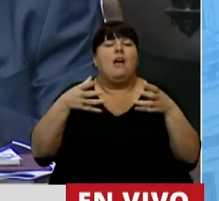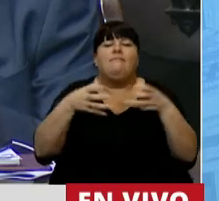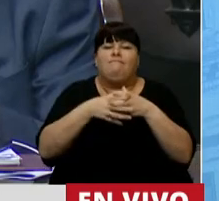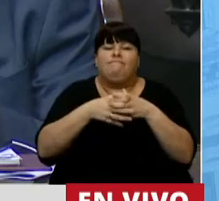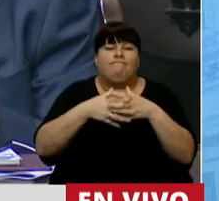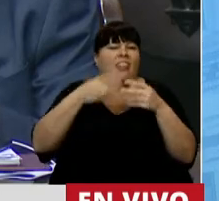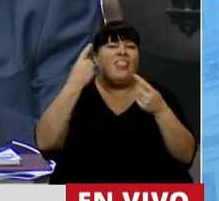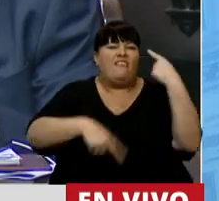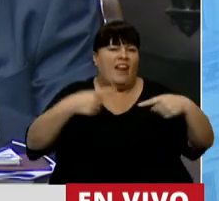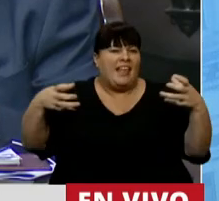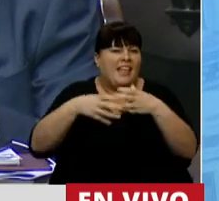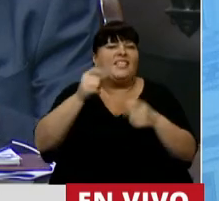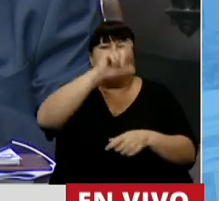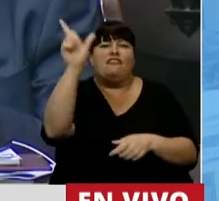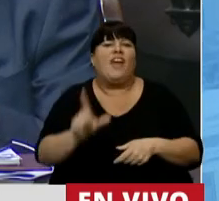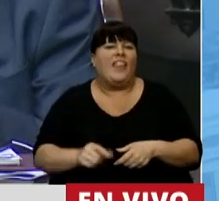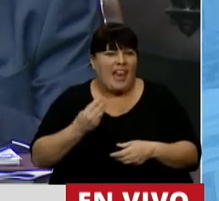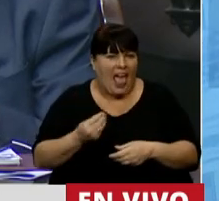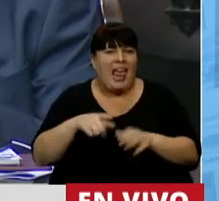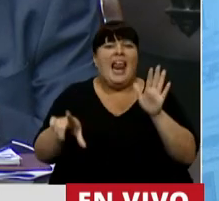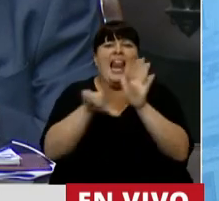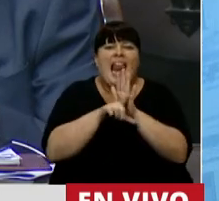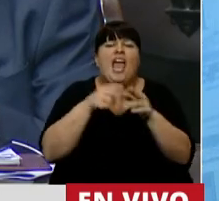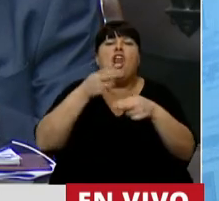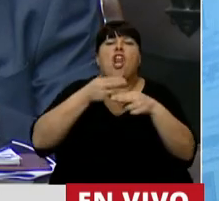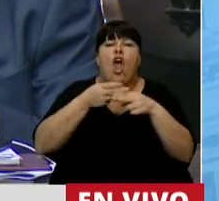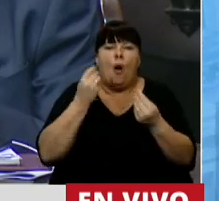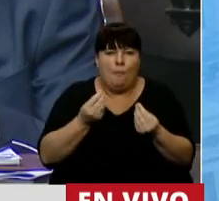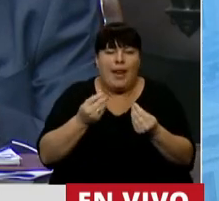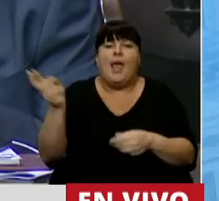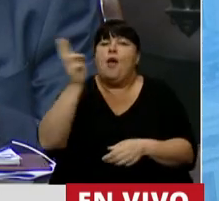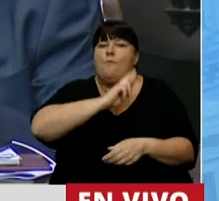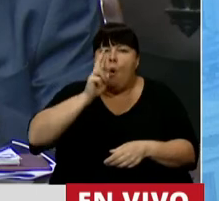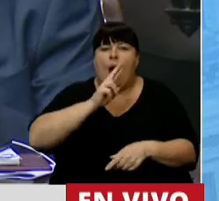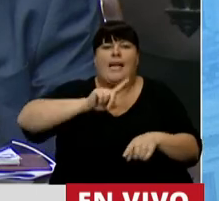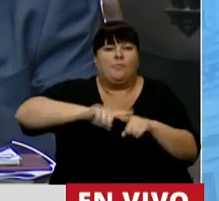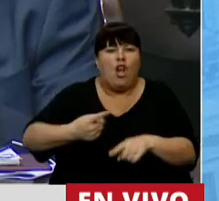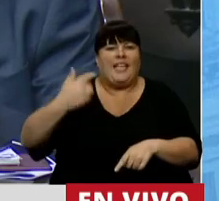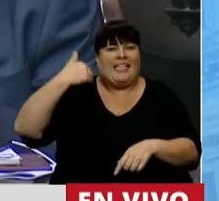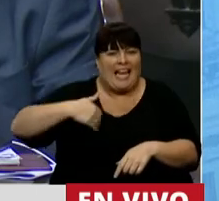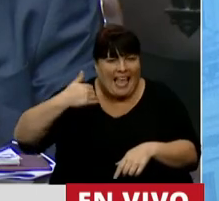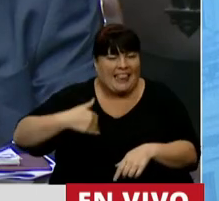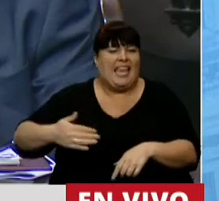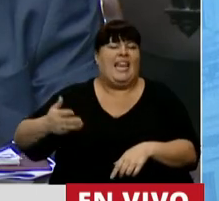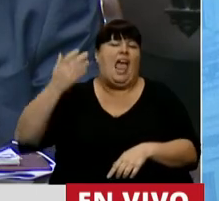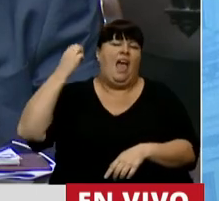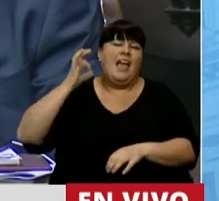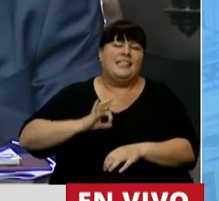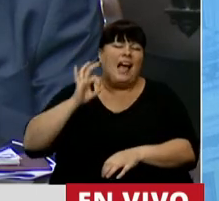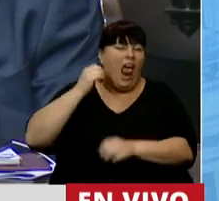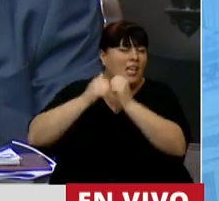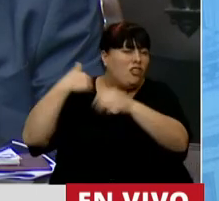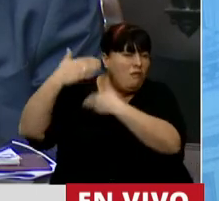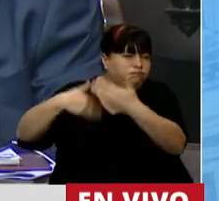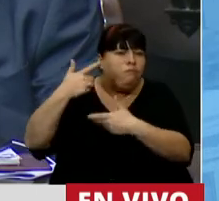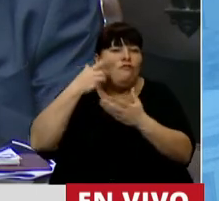movimiento que es multipartidario, que es federal. Esta ley tiene el nombre de mujeres políticas argentinas que a lo largo de la historia nos han